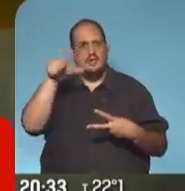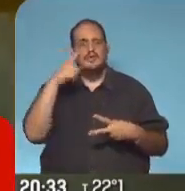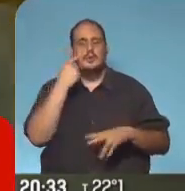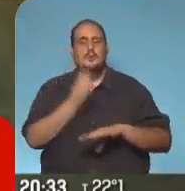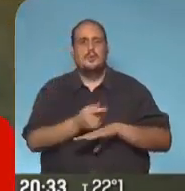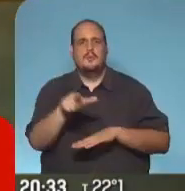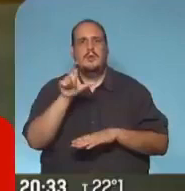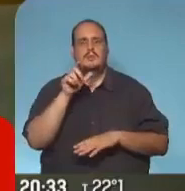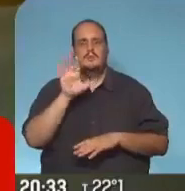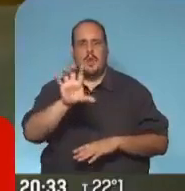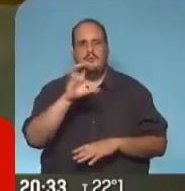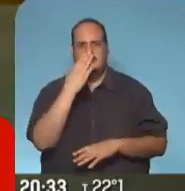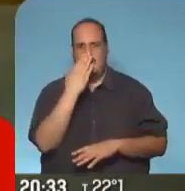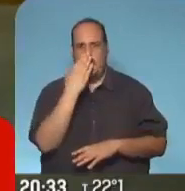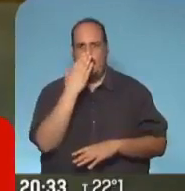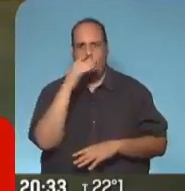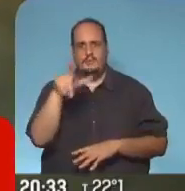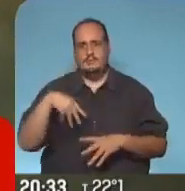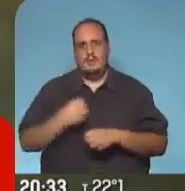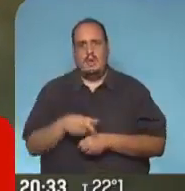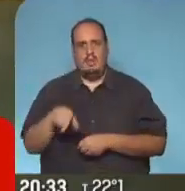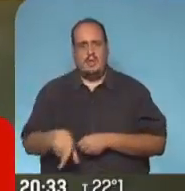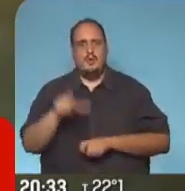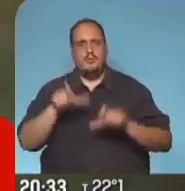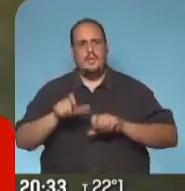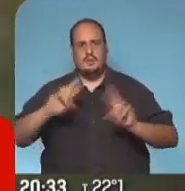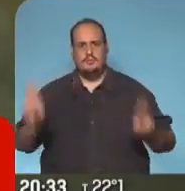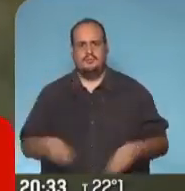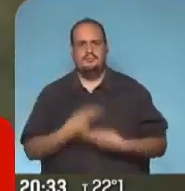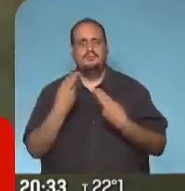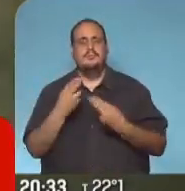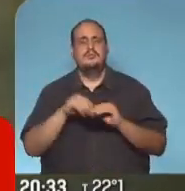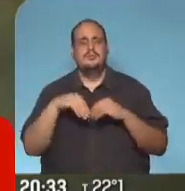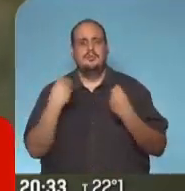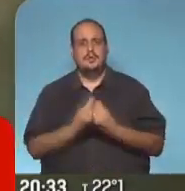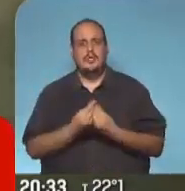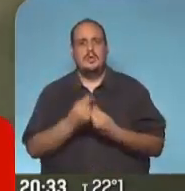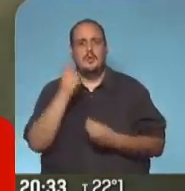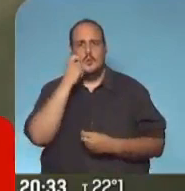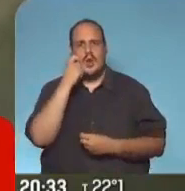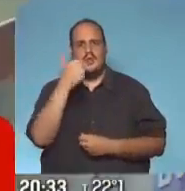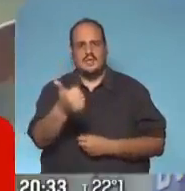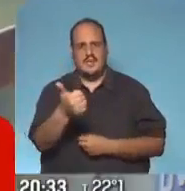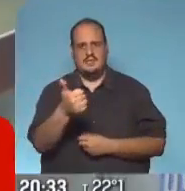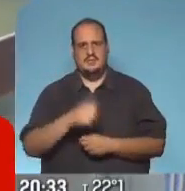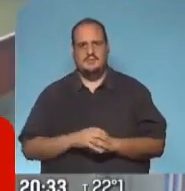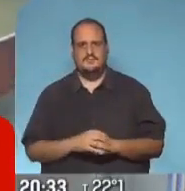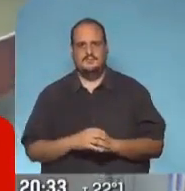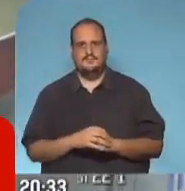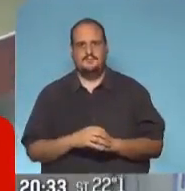residente en la provincia de Córdoba. Al momento, la cantidad de personas fallecidas es de